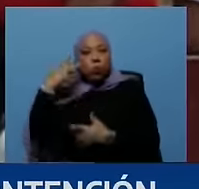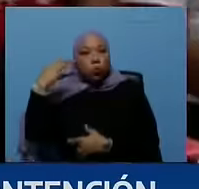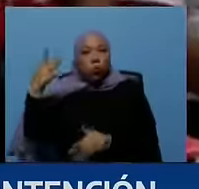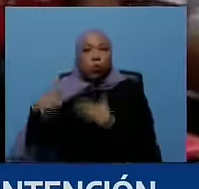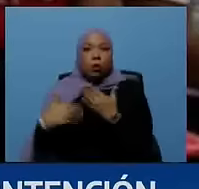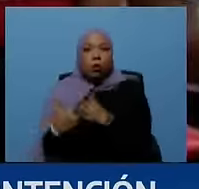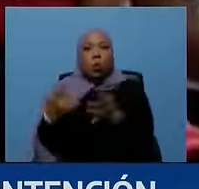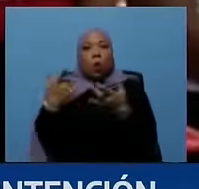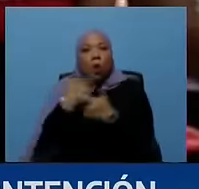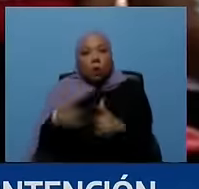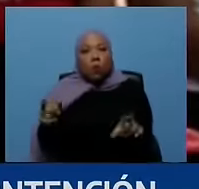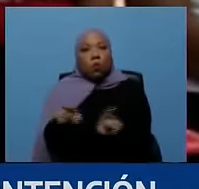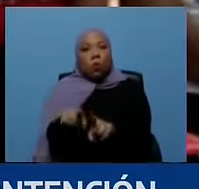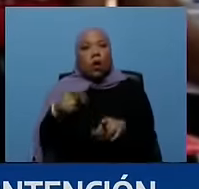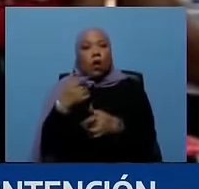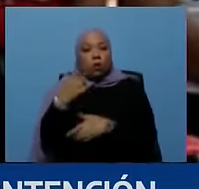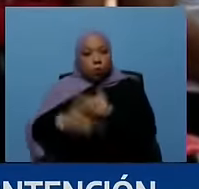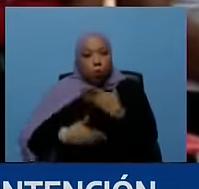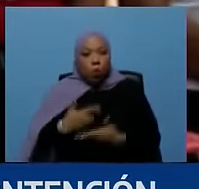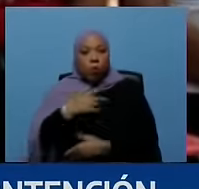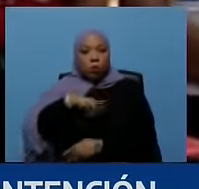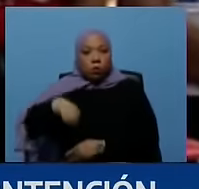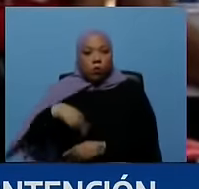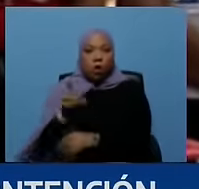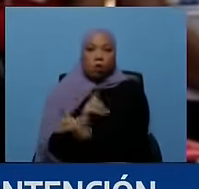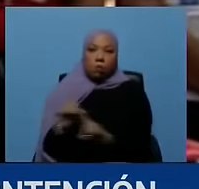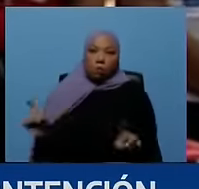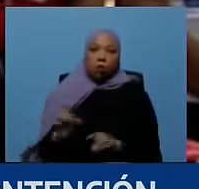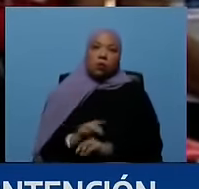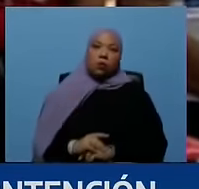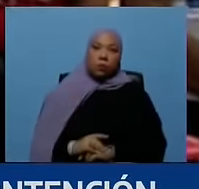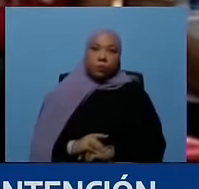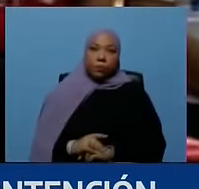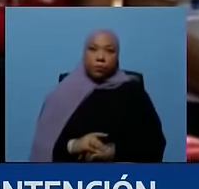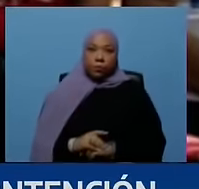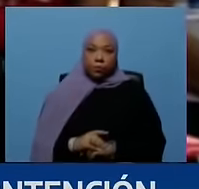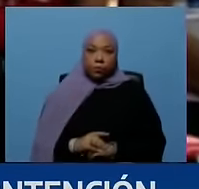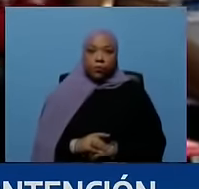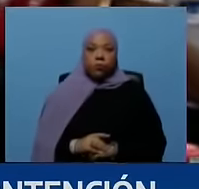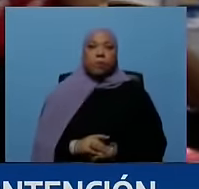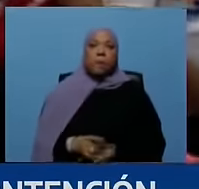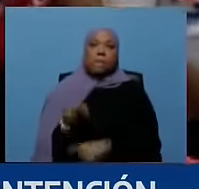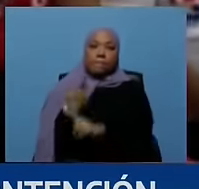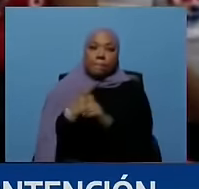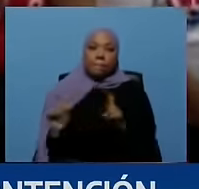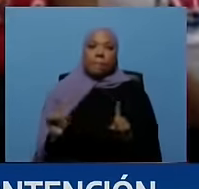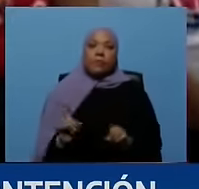su soberanía, su libertad, su democracia. Pero a Elon Musk,